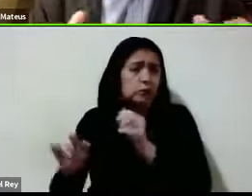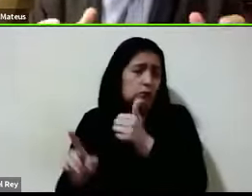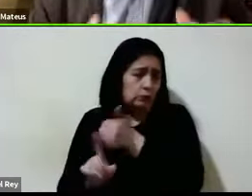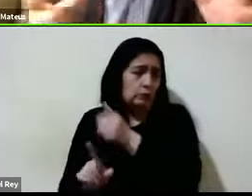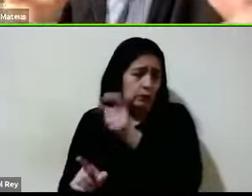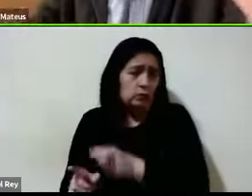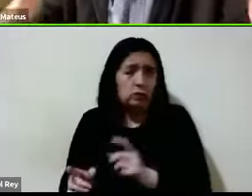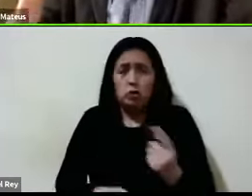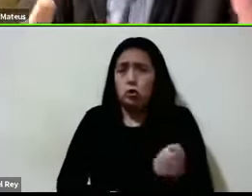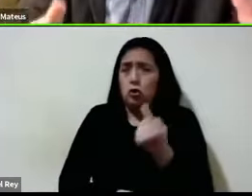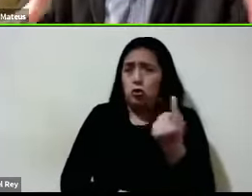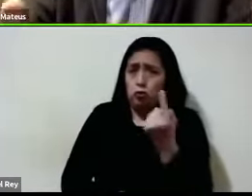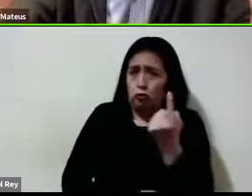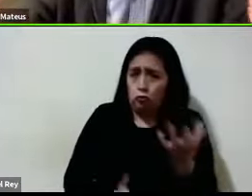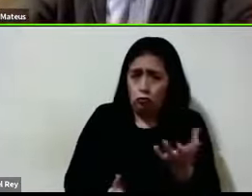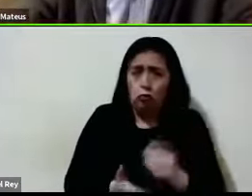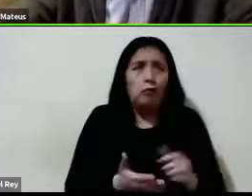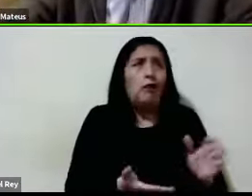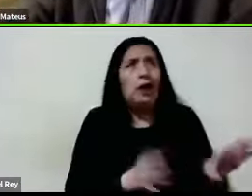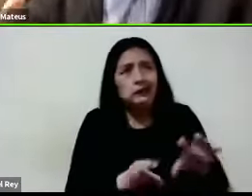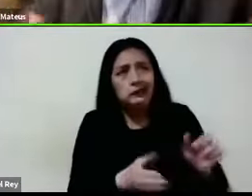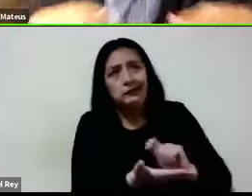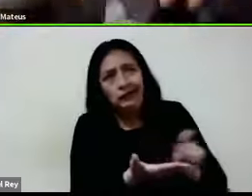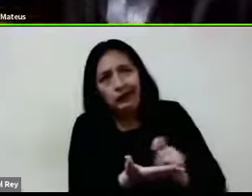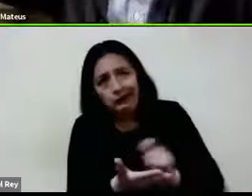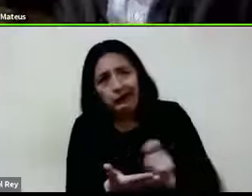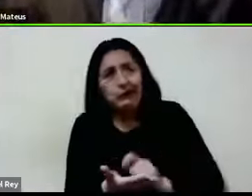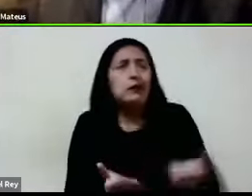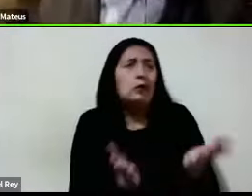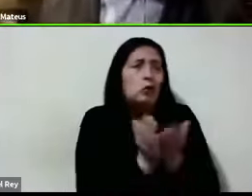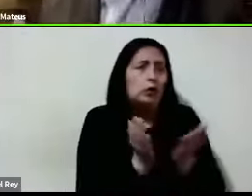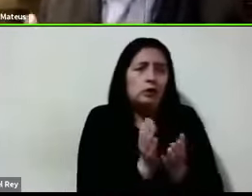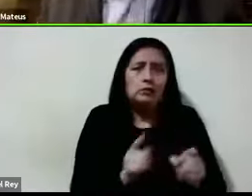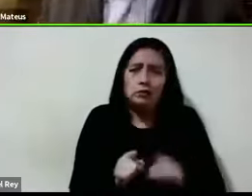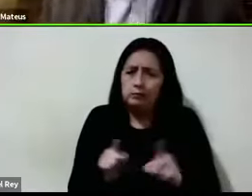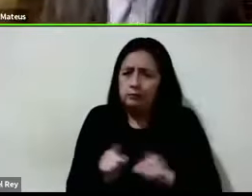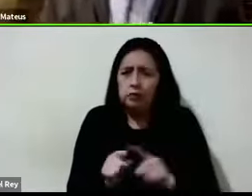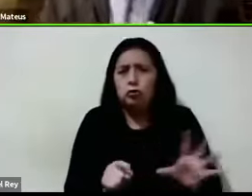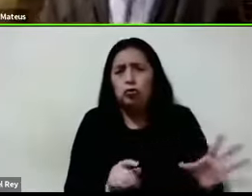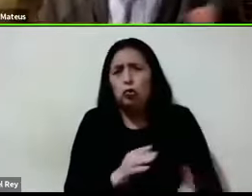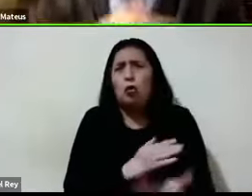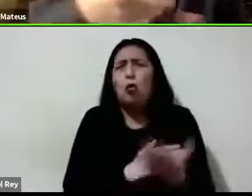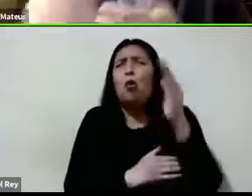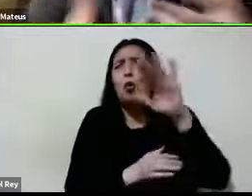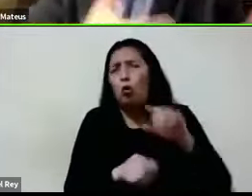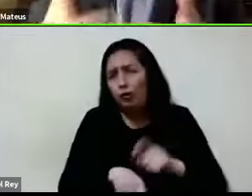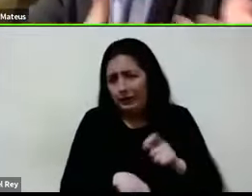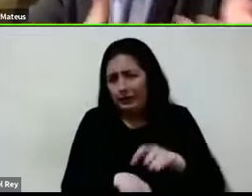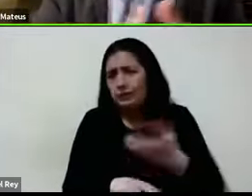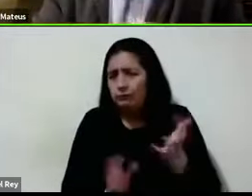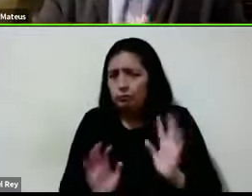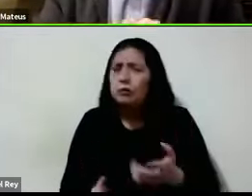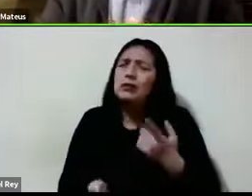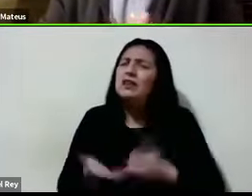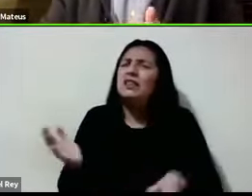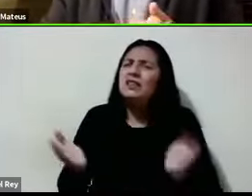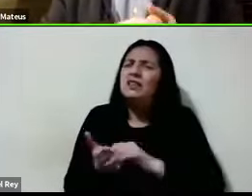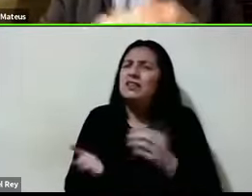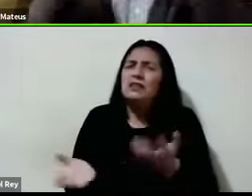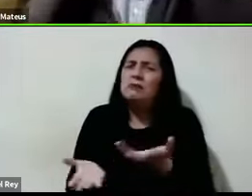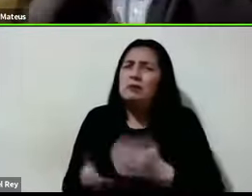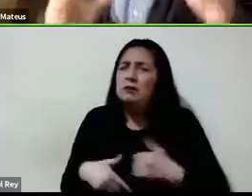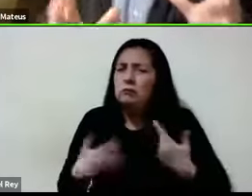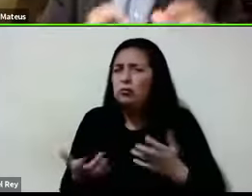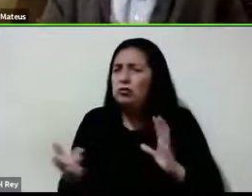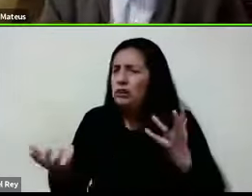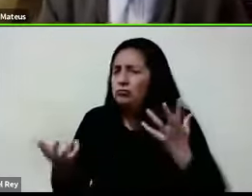ver solo con desarrollar tareas escolares, sino con gestionar todo el tiempo que tiene a su disposición. ¿Qué más podrías vincular